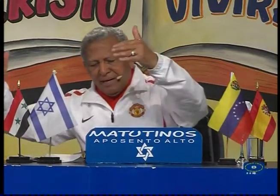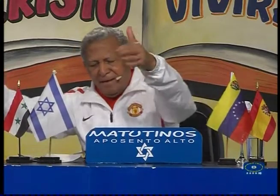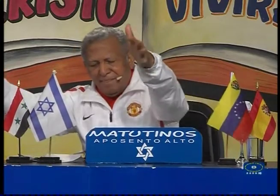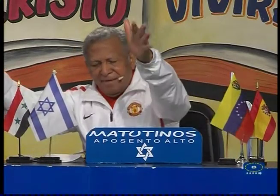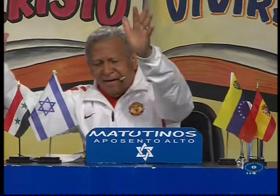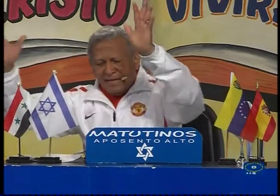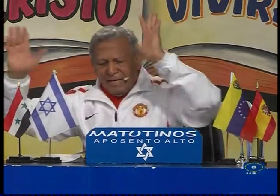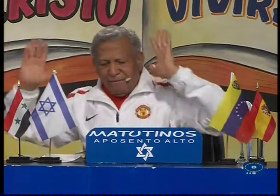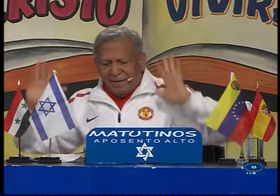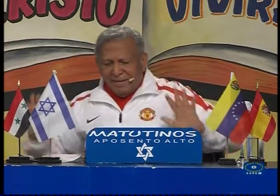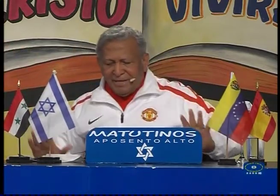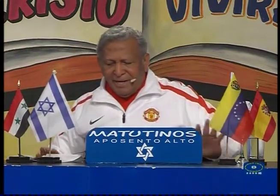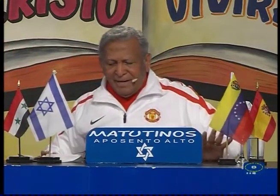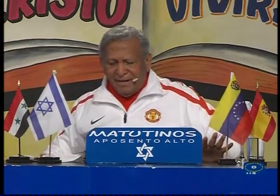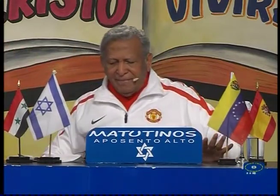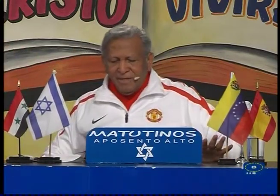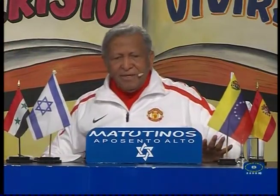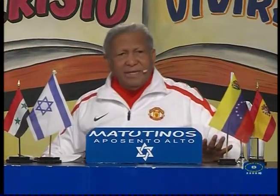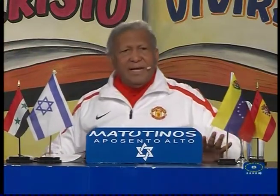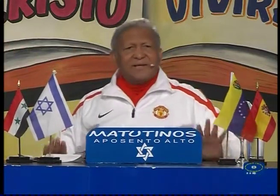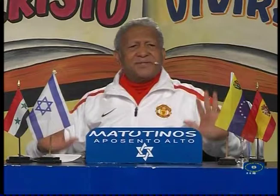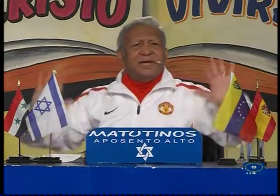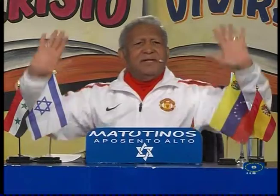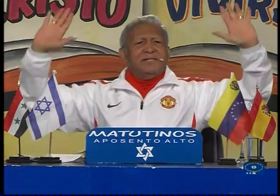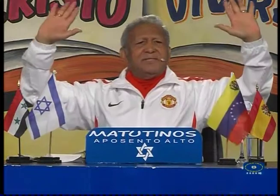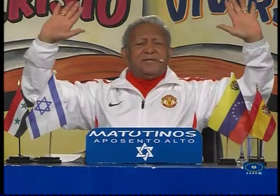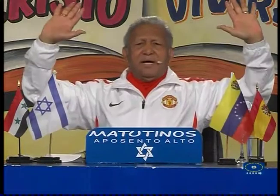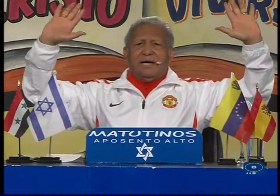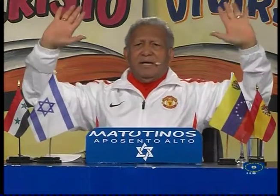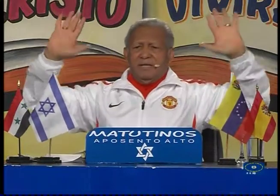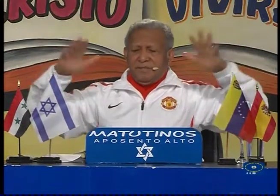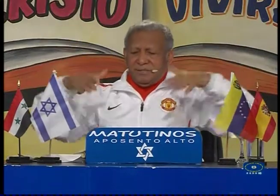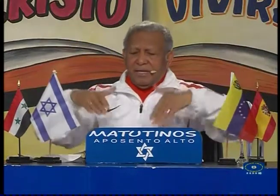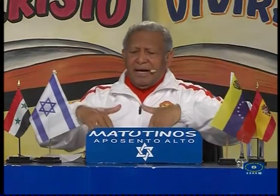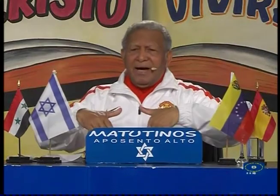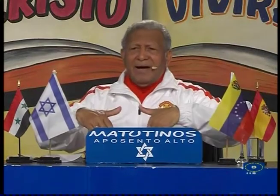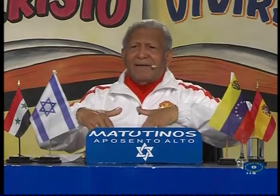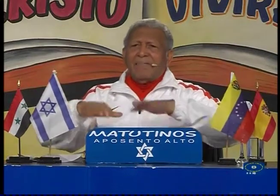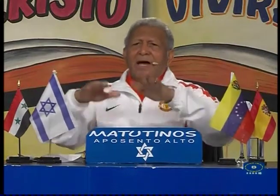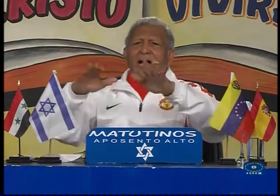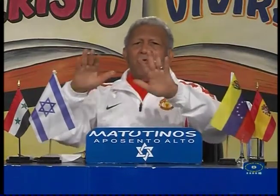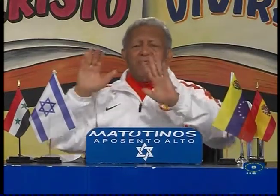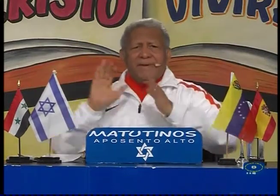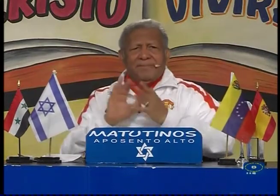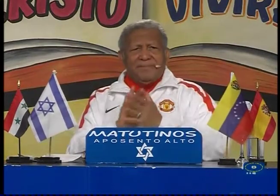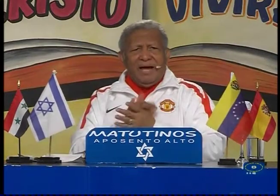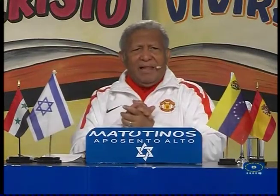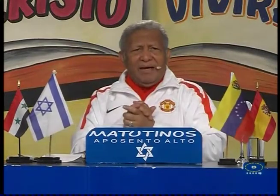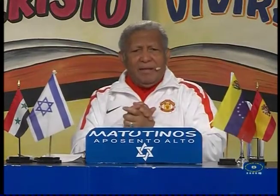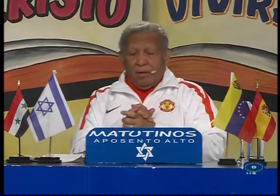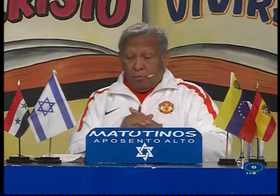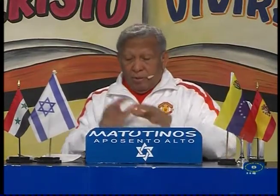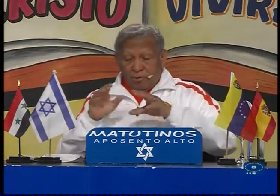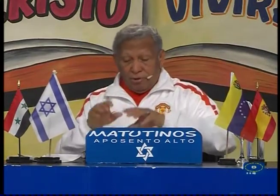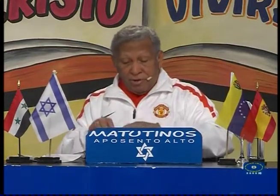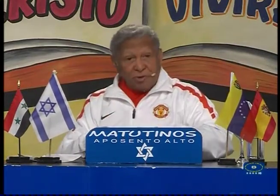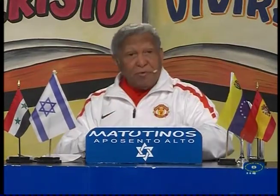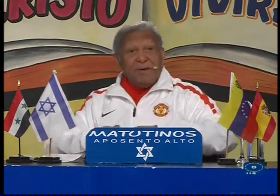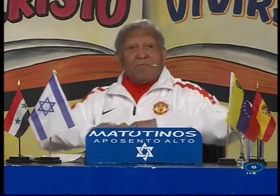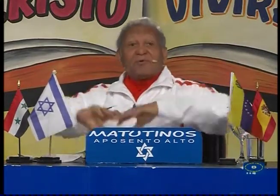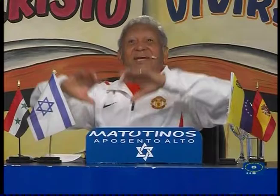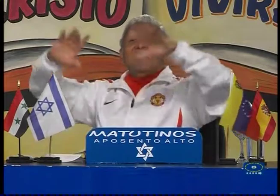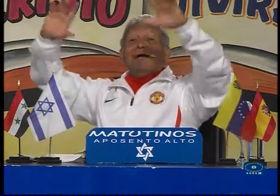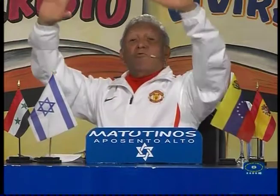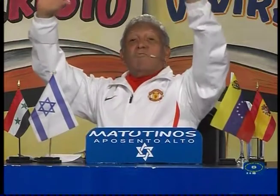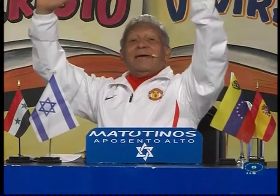Muchos correrán de aquí para allá y la ciencia será aumentada. Cuando